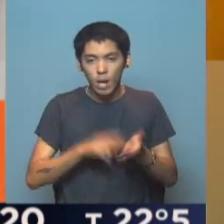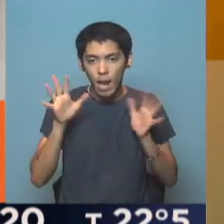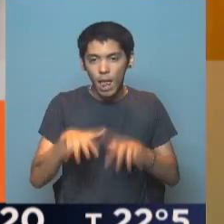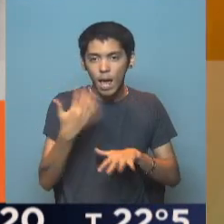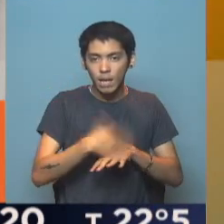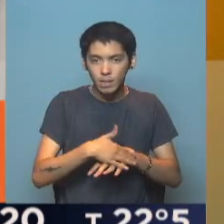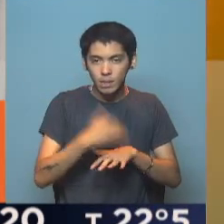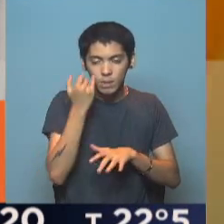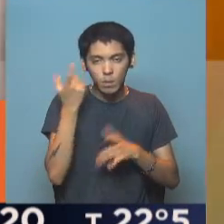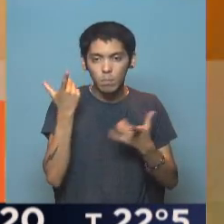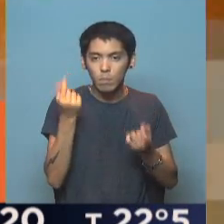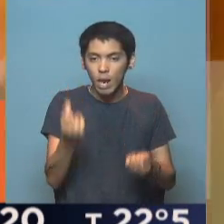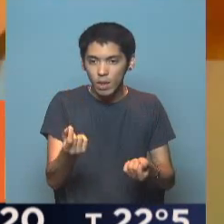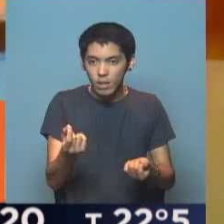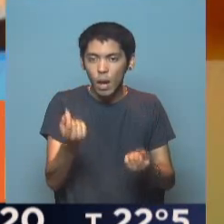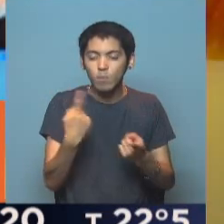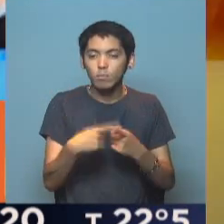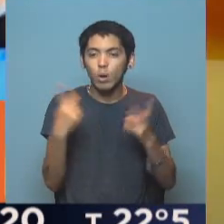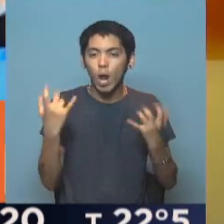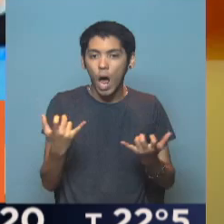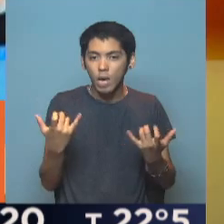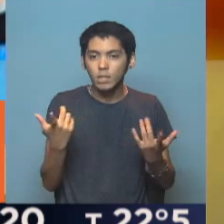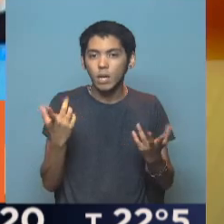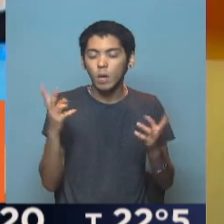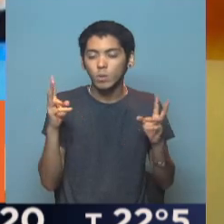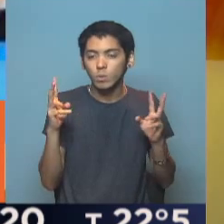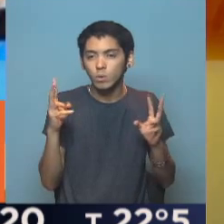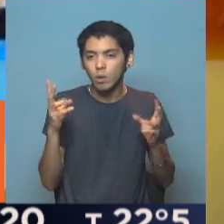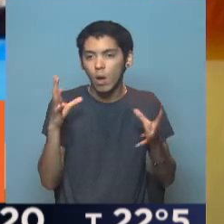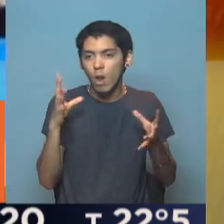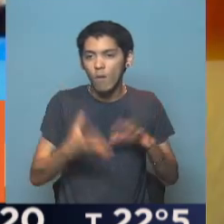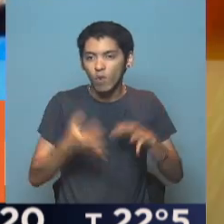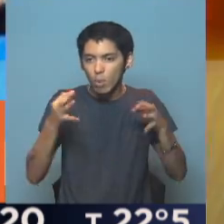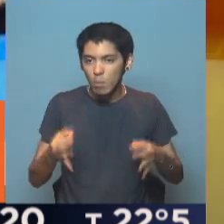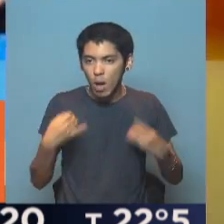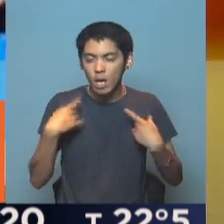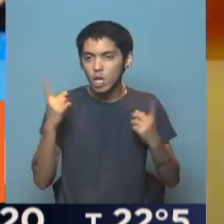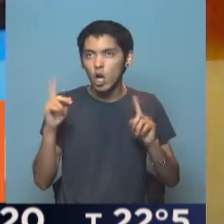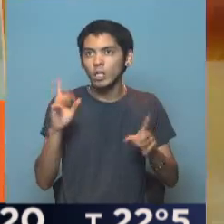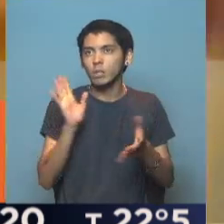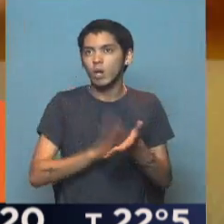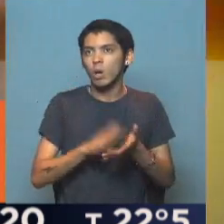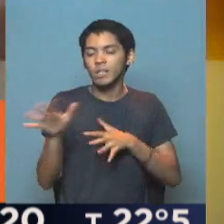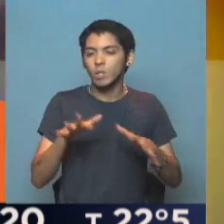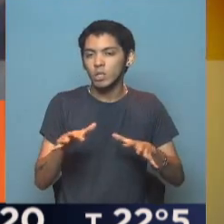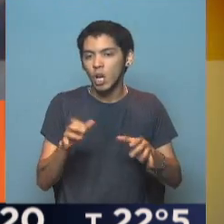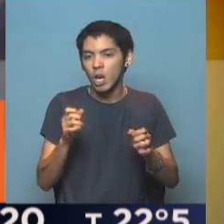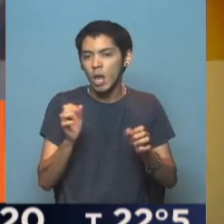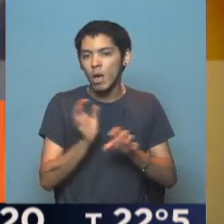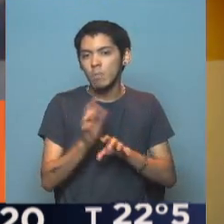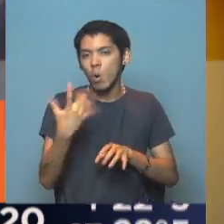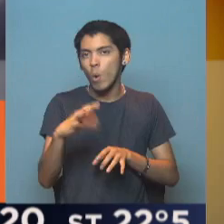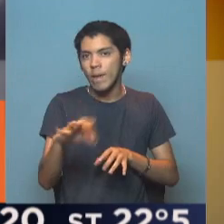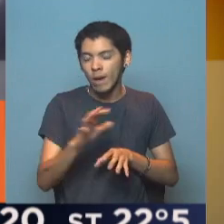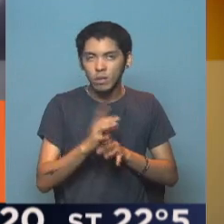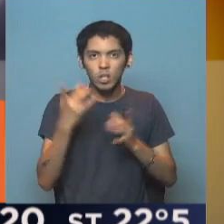a reclamar que haya un presupuesto adecuado para esta problemática estructural, que no se trata de casos aislados, no son casos que ocurren